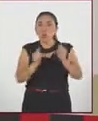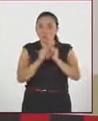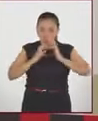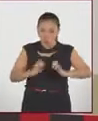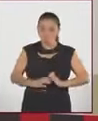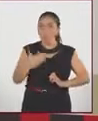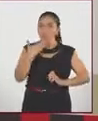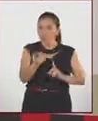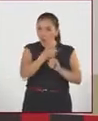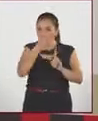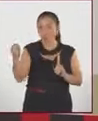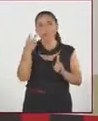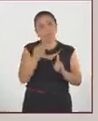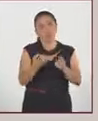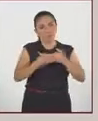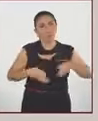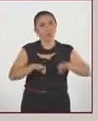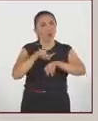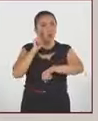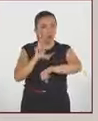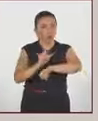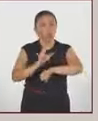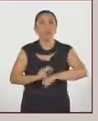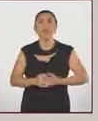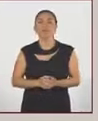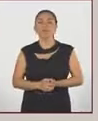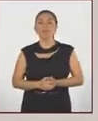importante. Perfecto.